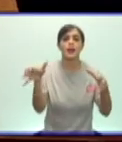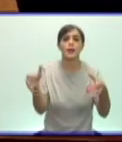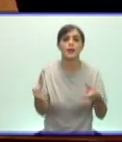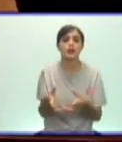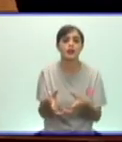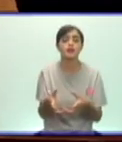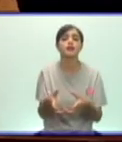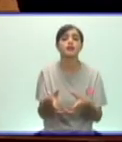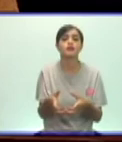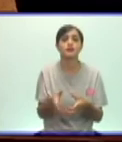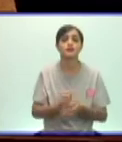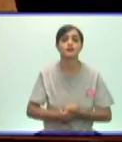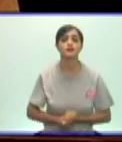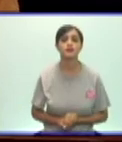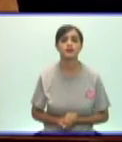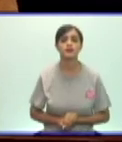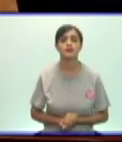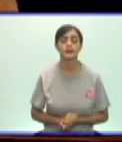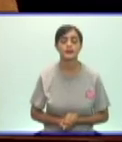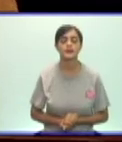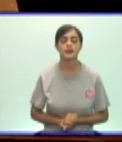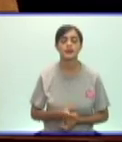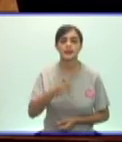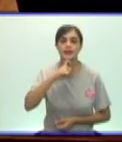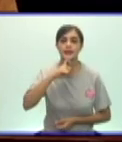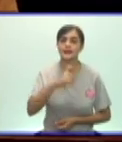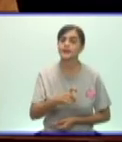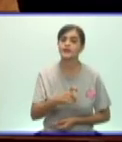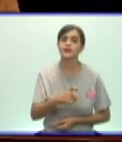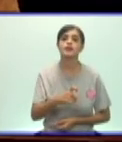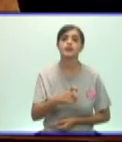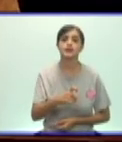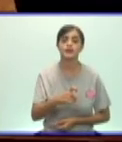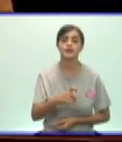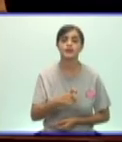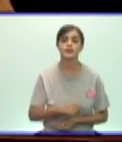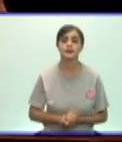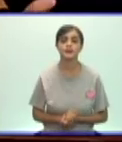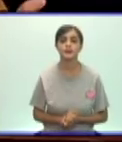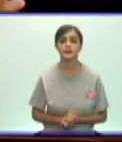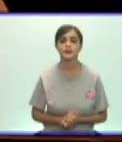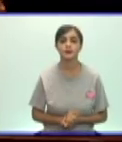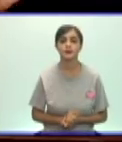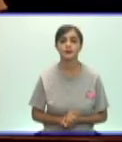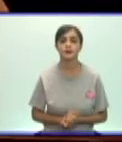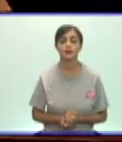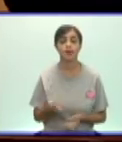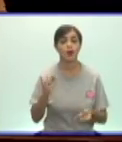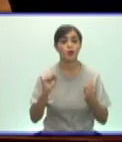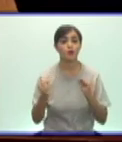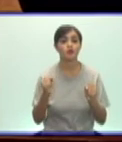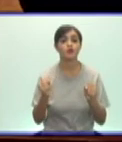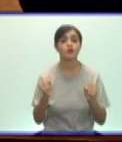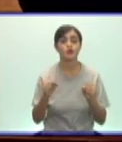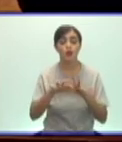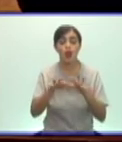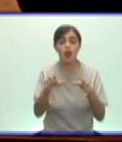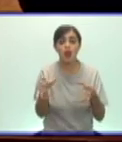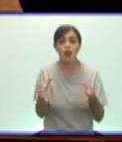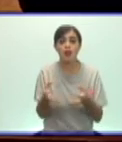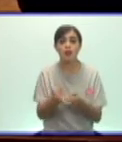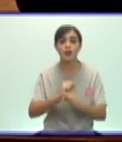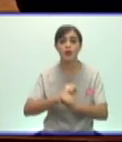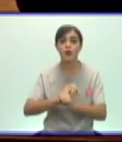mundo, está atravesando por una situación epidemiológica muy compleja y que el control de ella depende en gran medida de lo